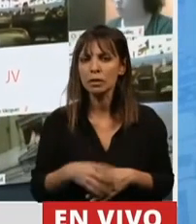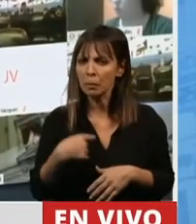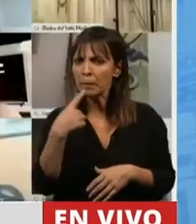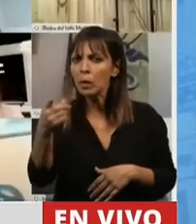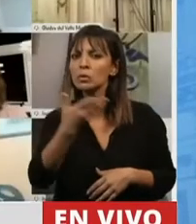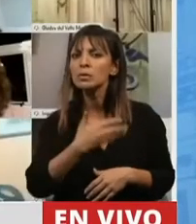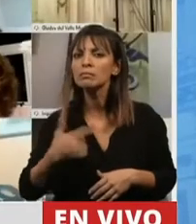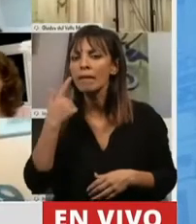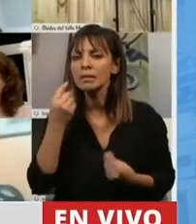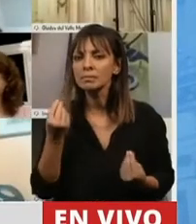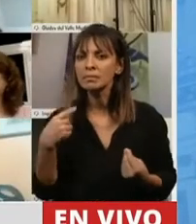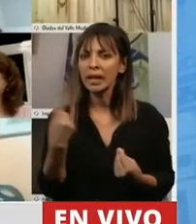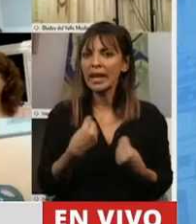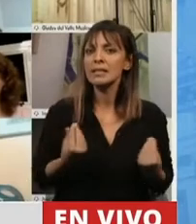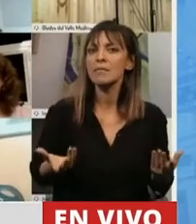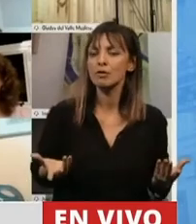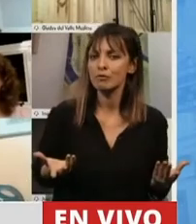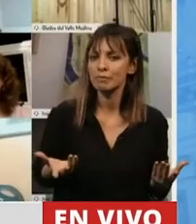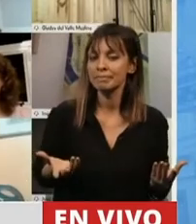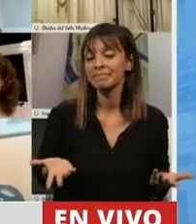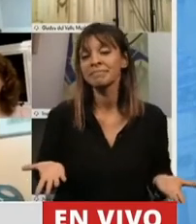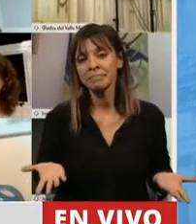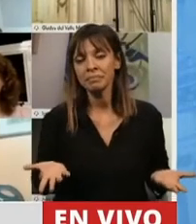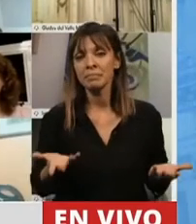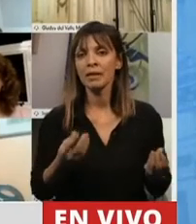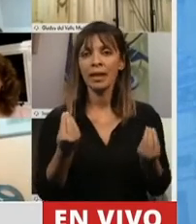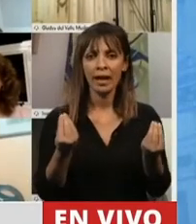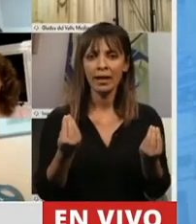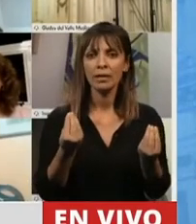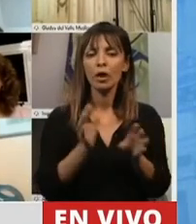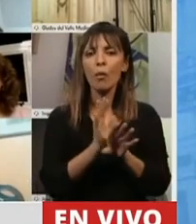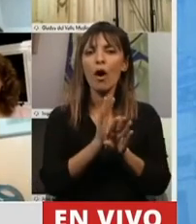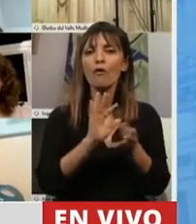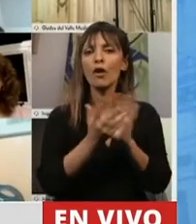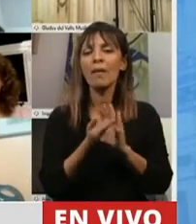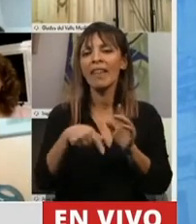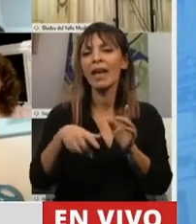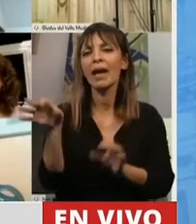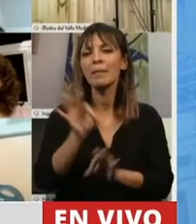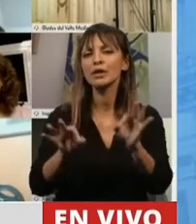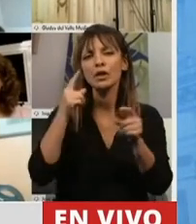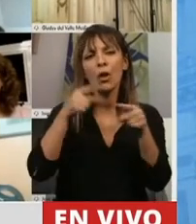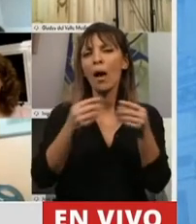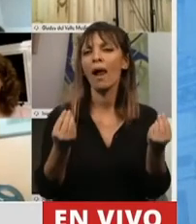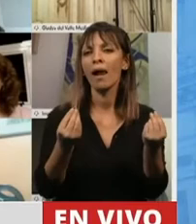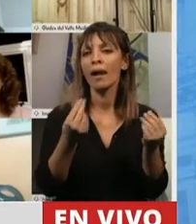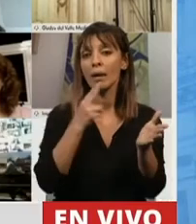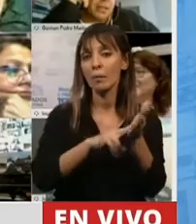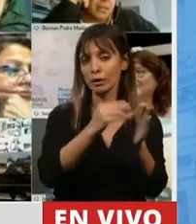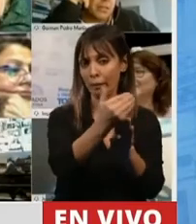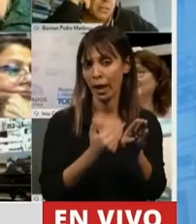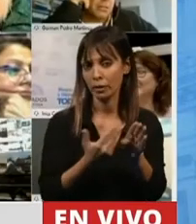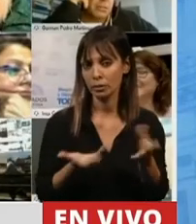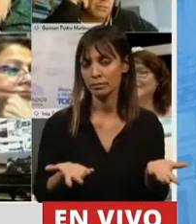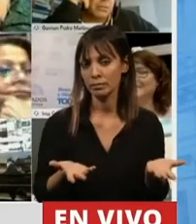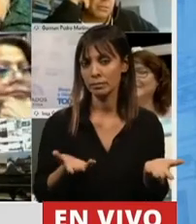haciendo acá? Lo que estamos haciendo acá no es ni más ni menos que bajar impuestos. Parece muy lindo hablar de